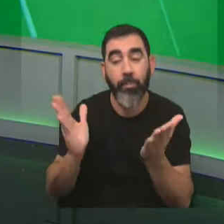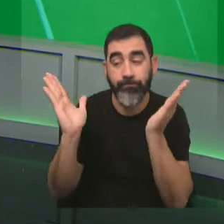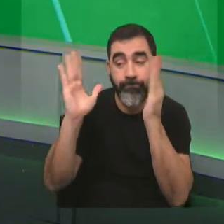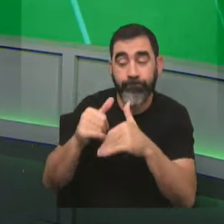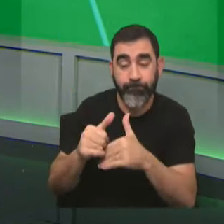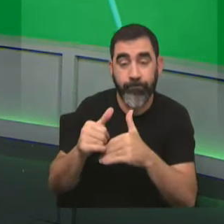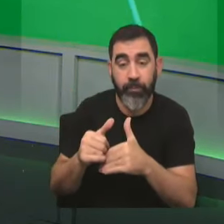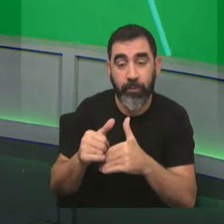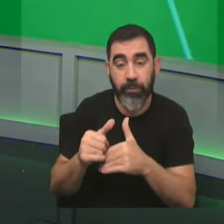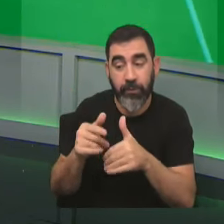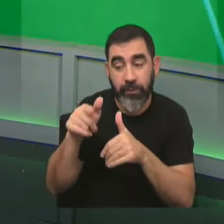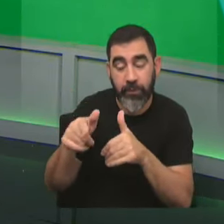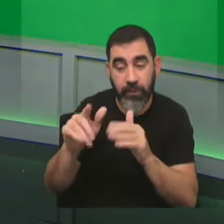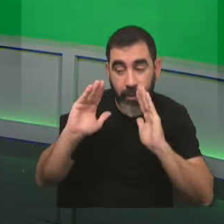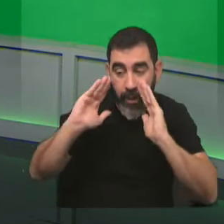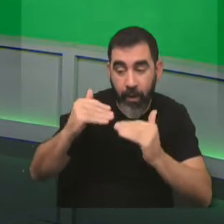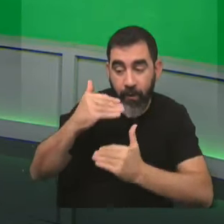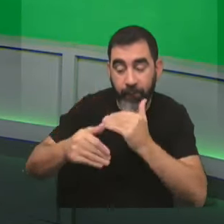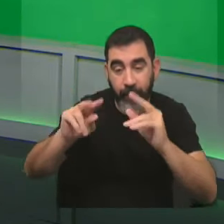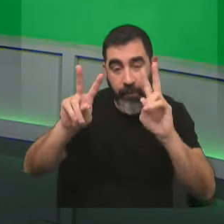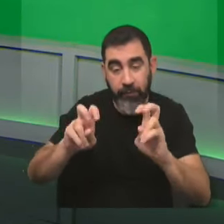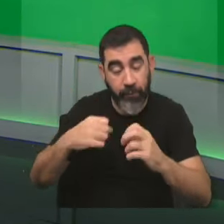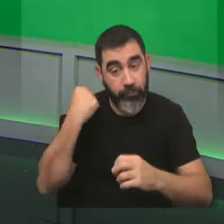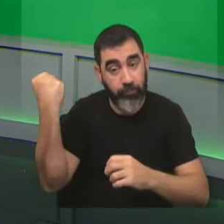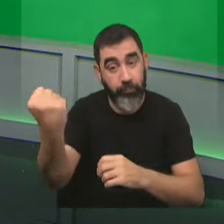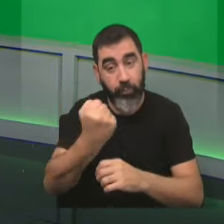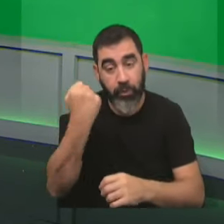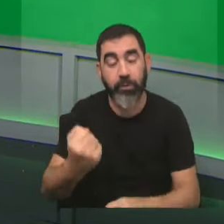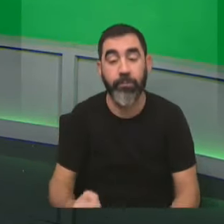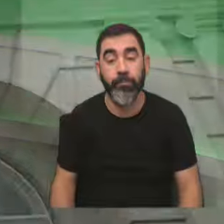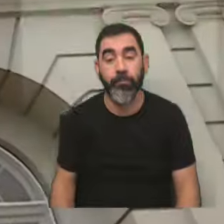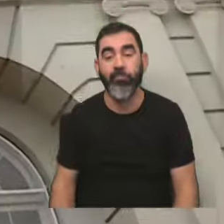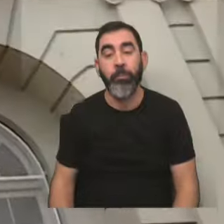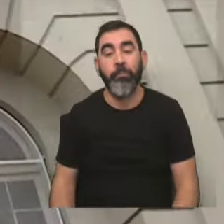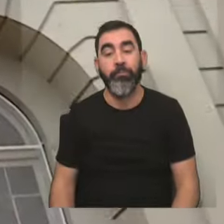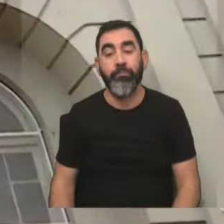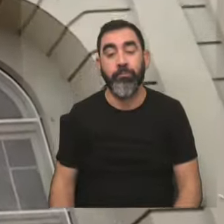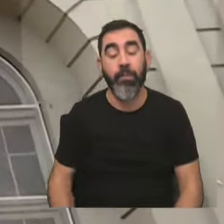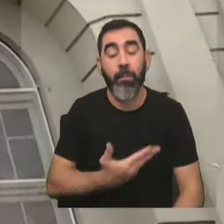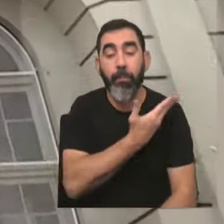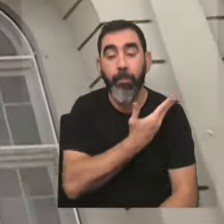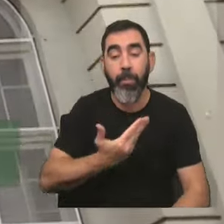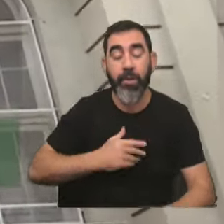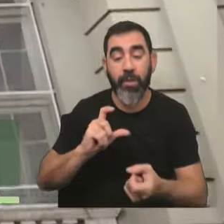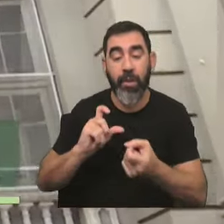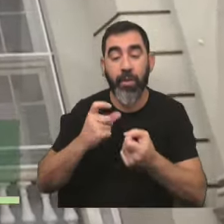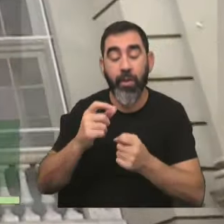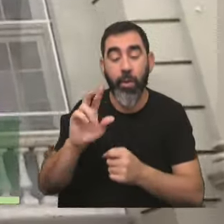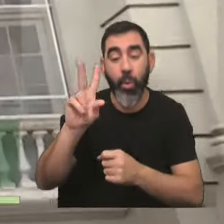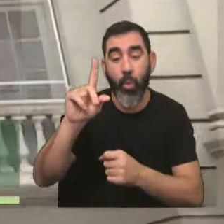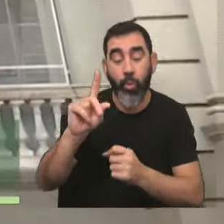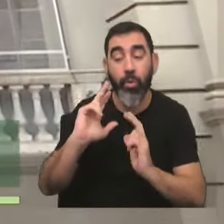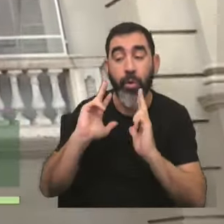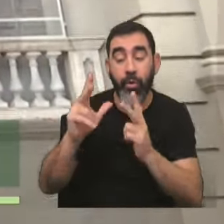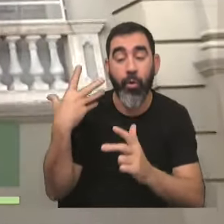dijo que se pueda justamente allí avanzar en temas tan importantes como estos la presidenta de afutu Ana borge sostuvo que el